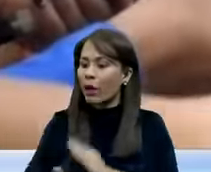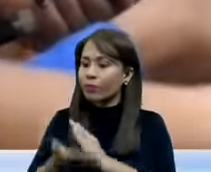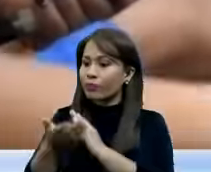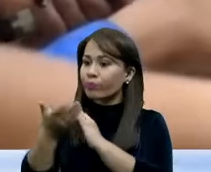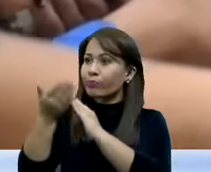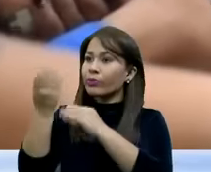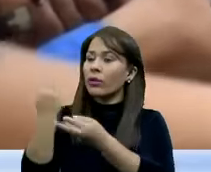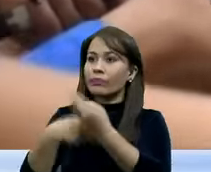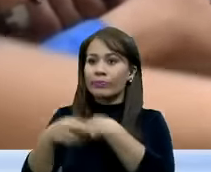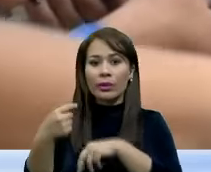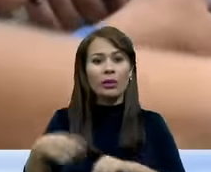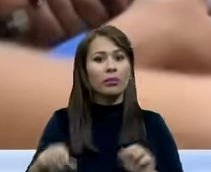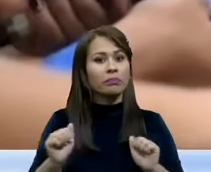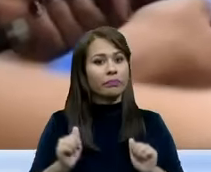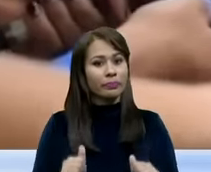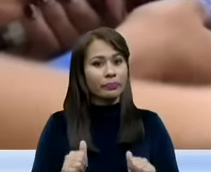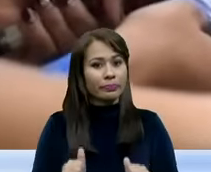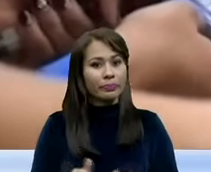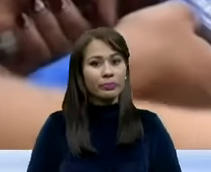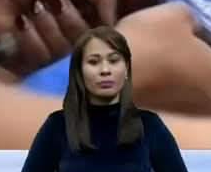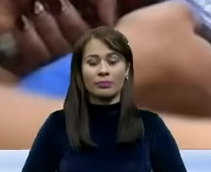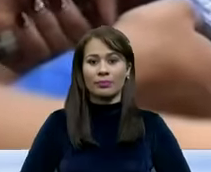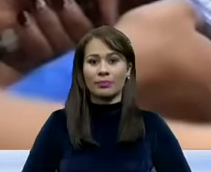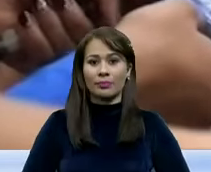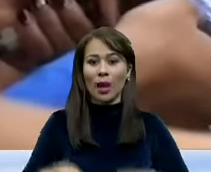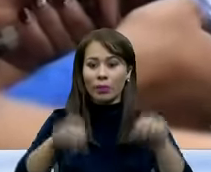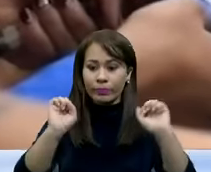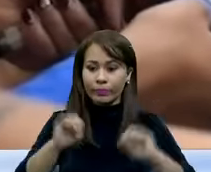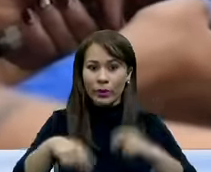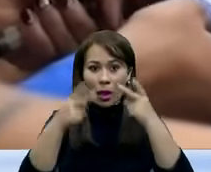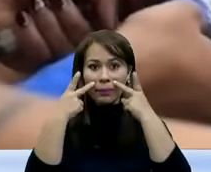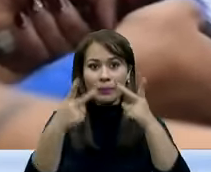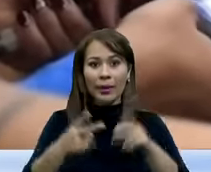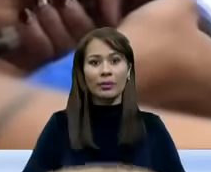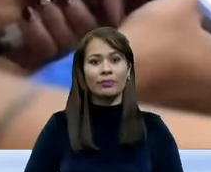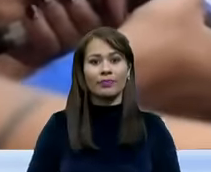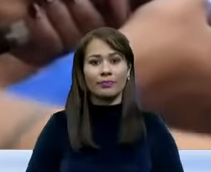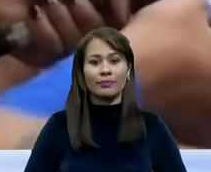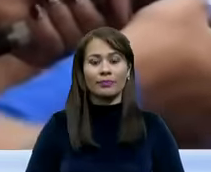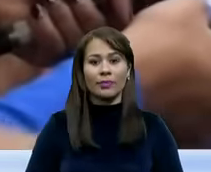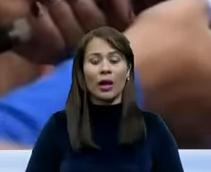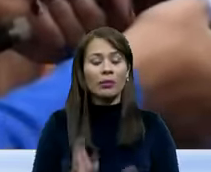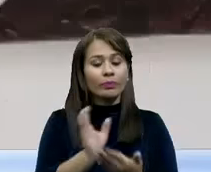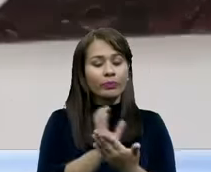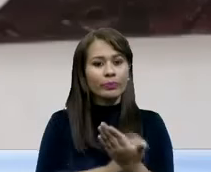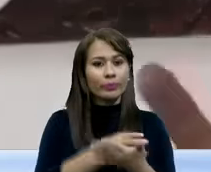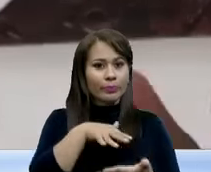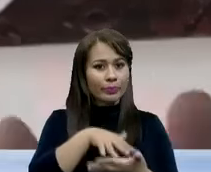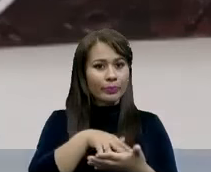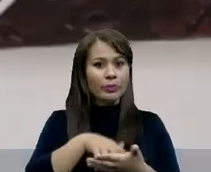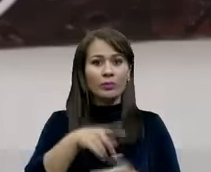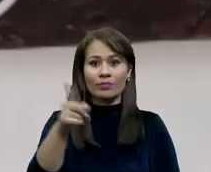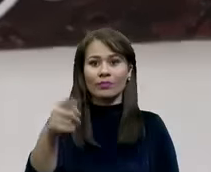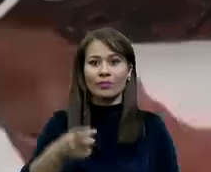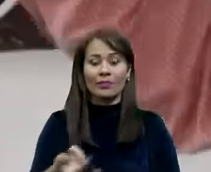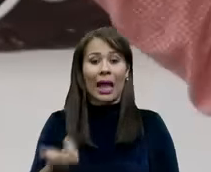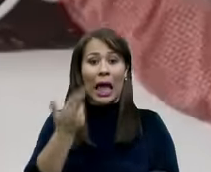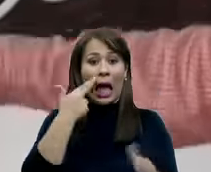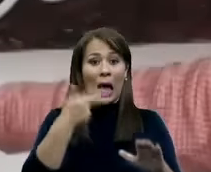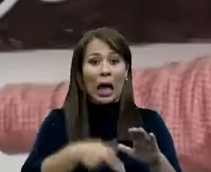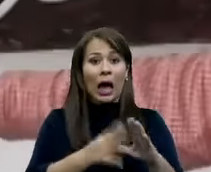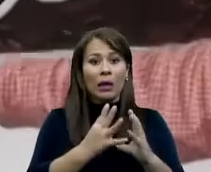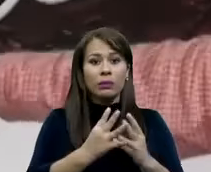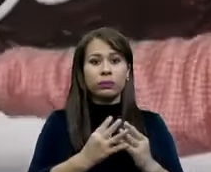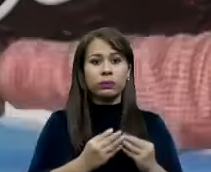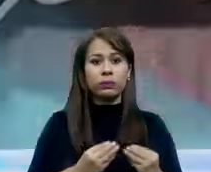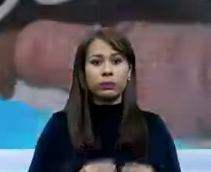la conectividad, que permitan cerrar el círculo virtuoso de la productividad. El petróleo se agota y